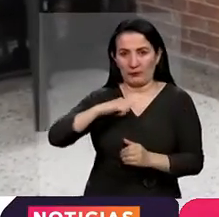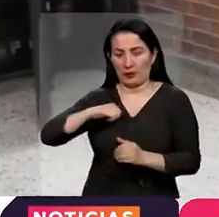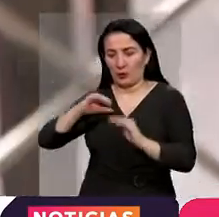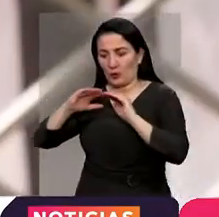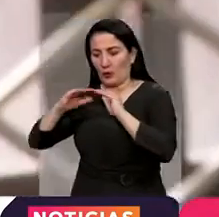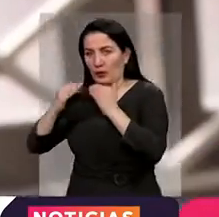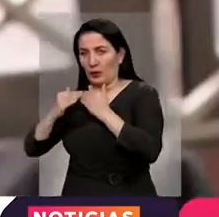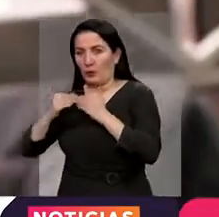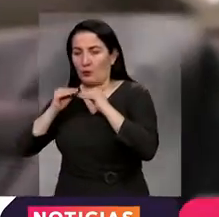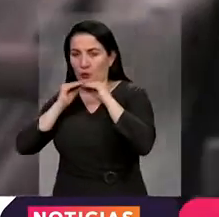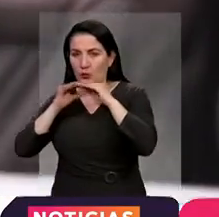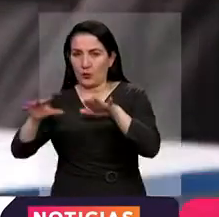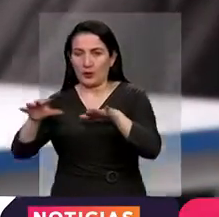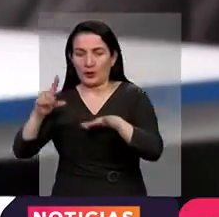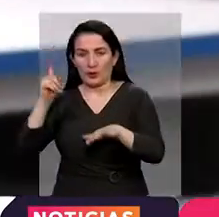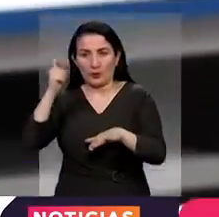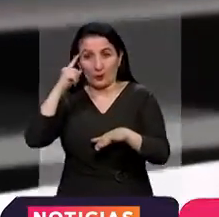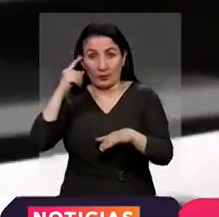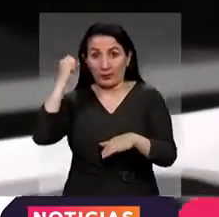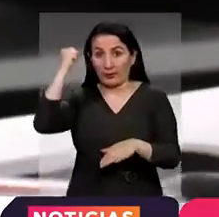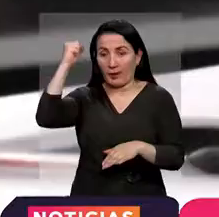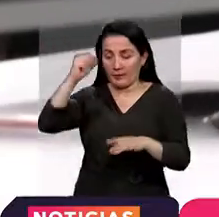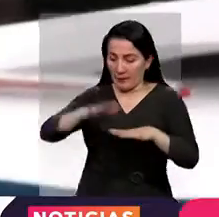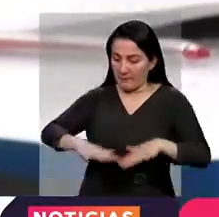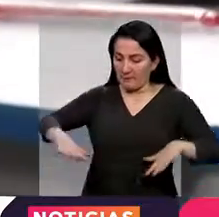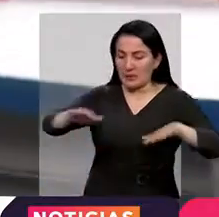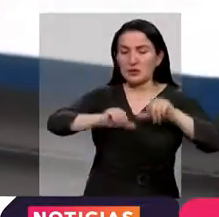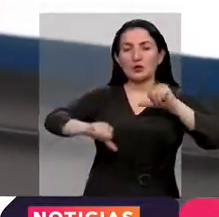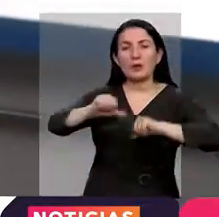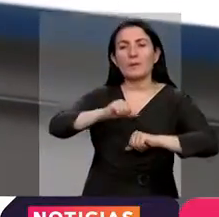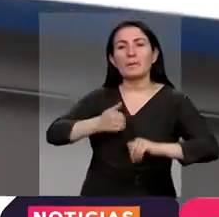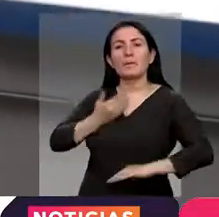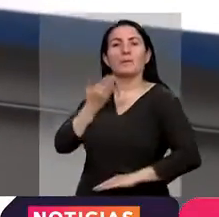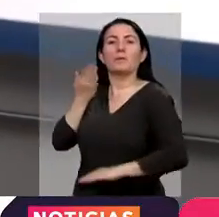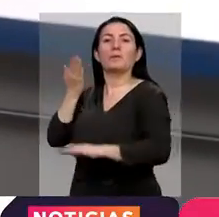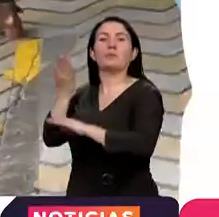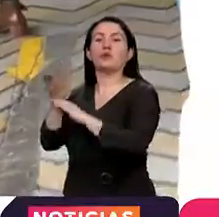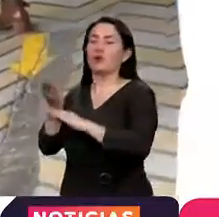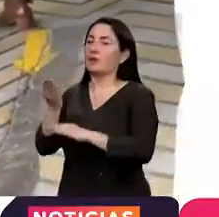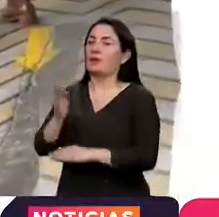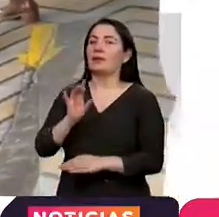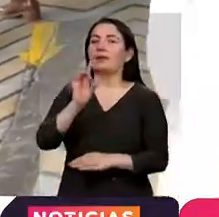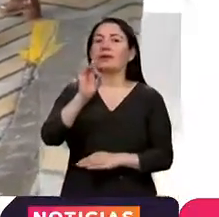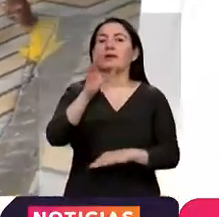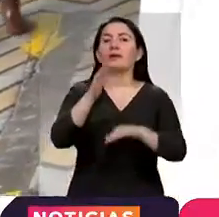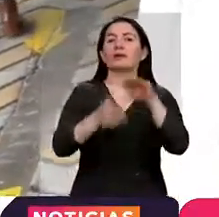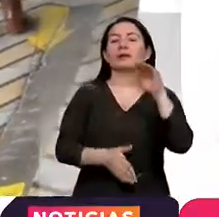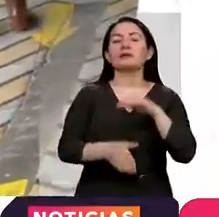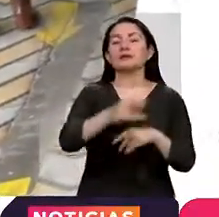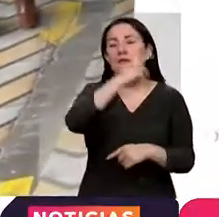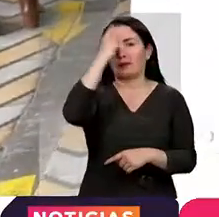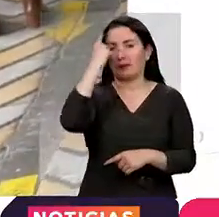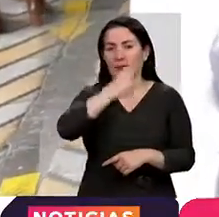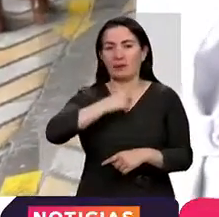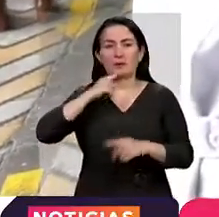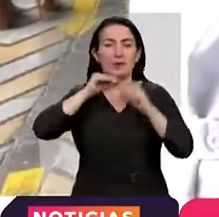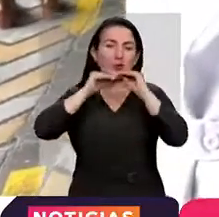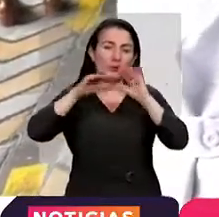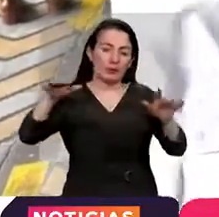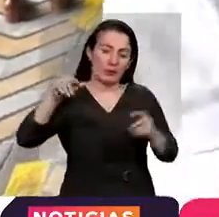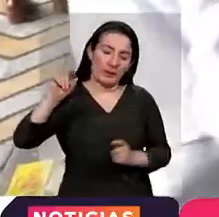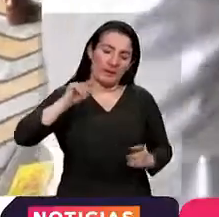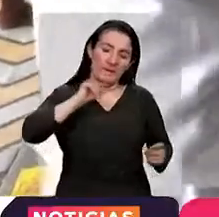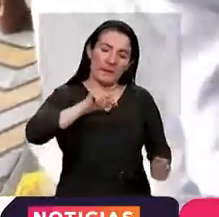instituciones interesadas en ganar uno de estos espacios podrán postularse hasta el 15 de septiembre esta convocatoria financiará